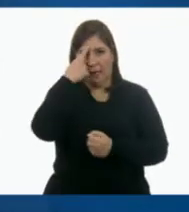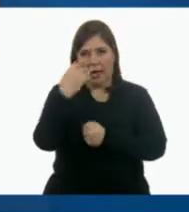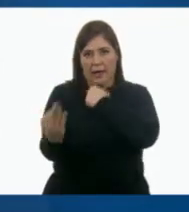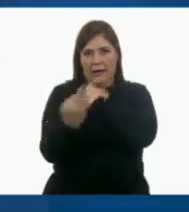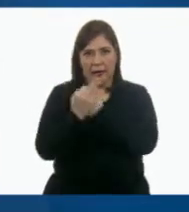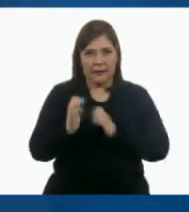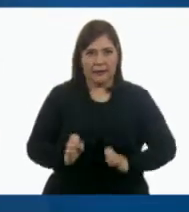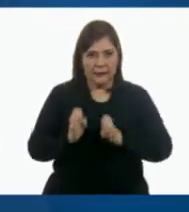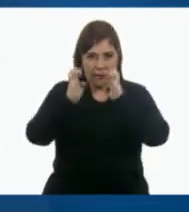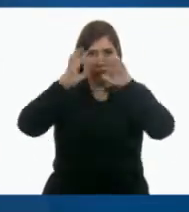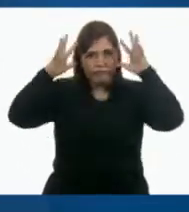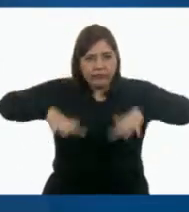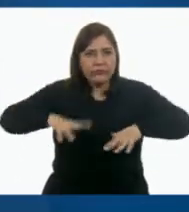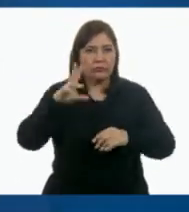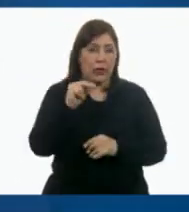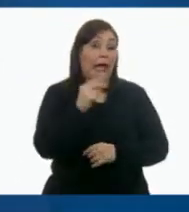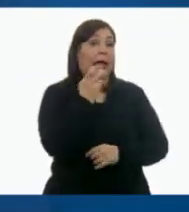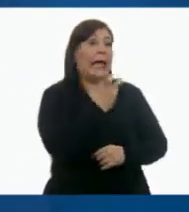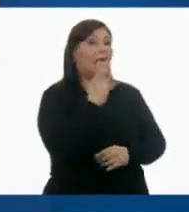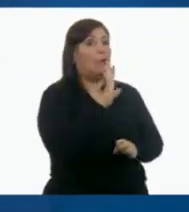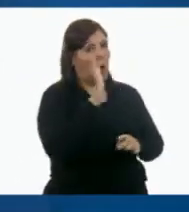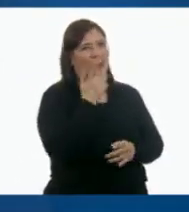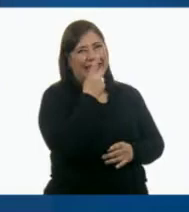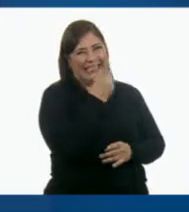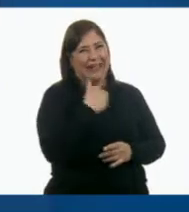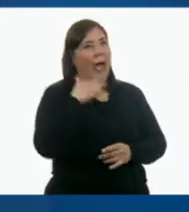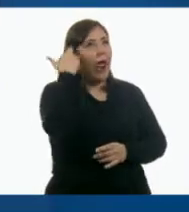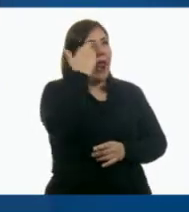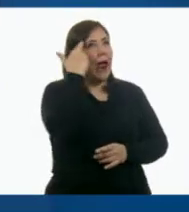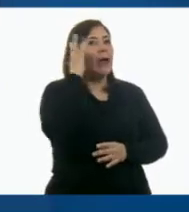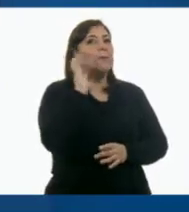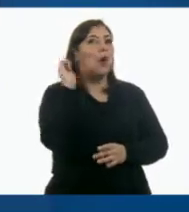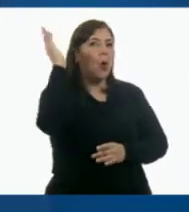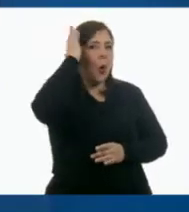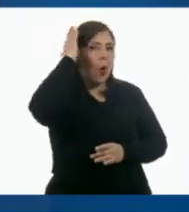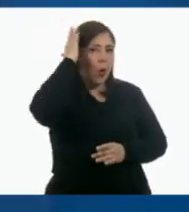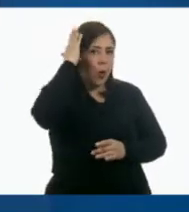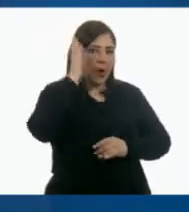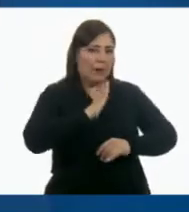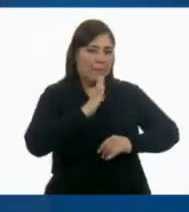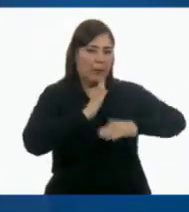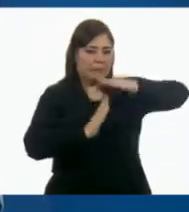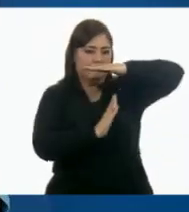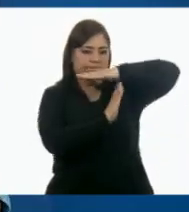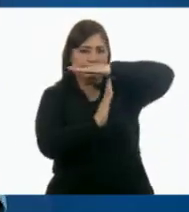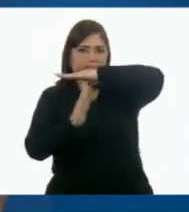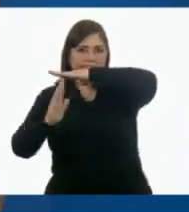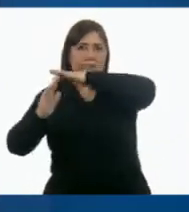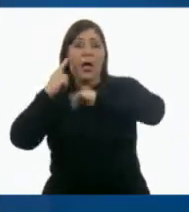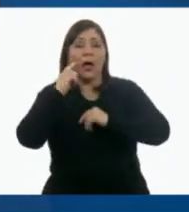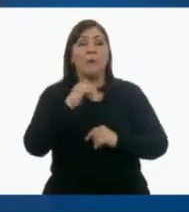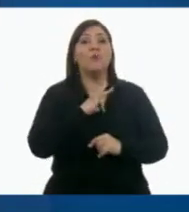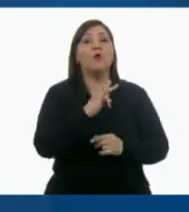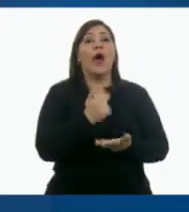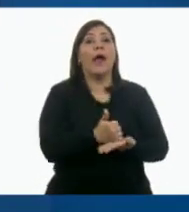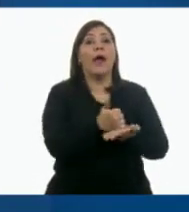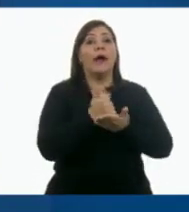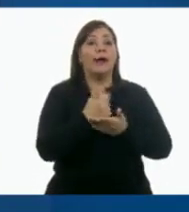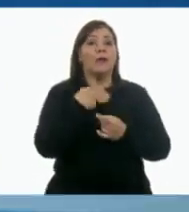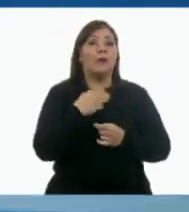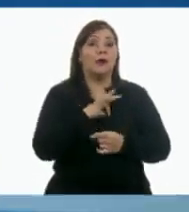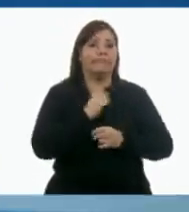decía yo que era la reina de las líneas perpendiculares que a fin de cuentas nos sirven de soporte de todo lo que hacemos, ¿verdad,